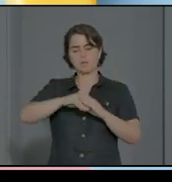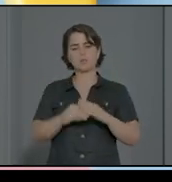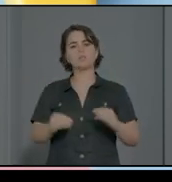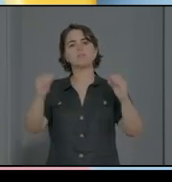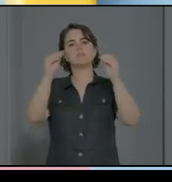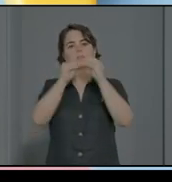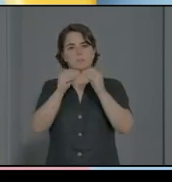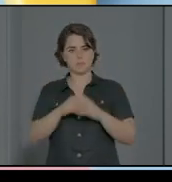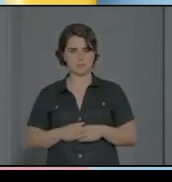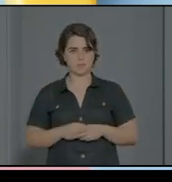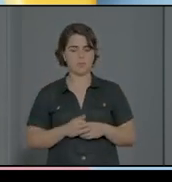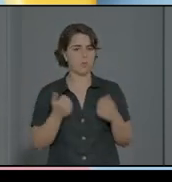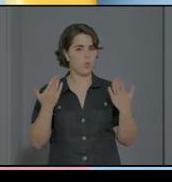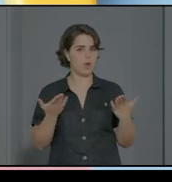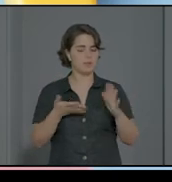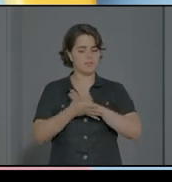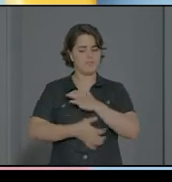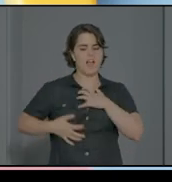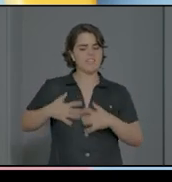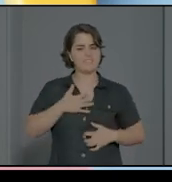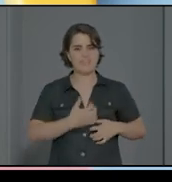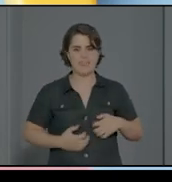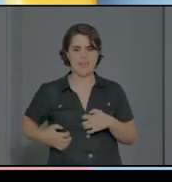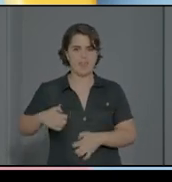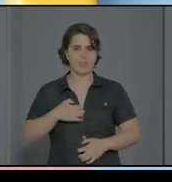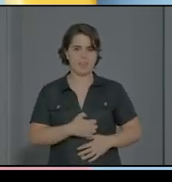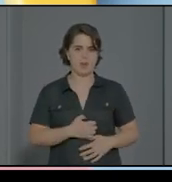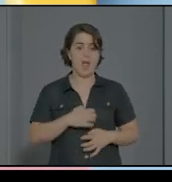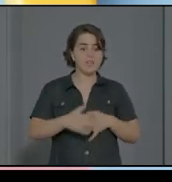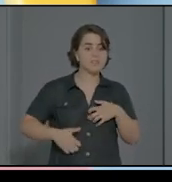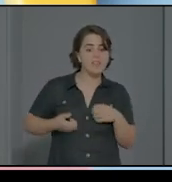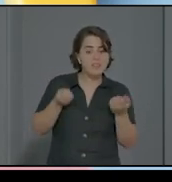que es la ansiedad de la madre.